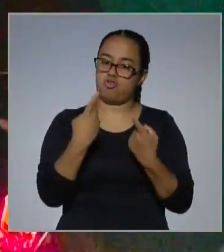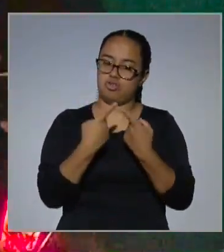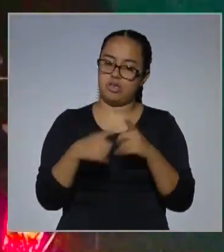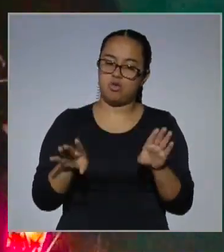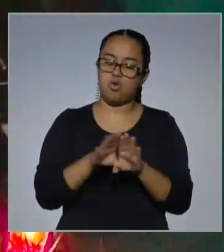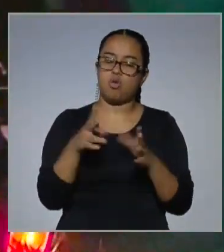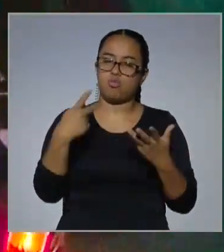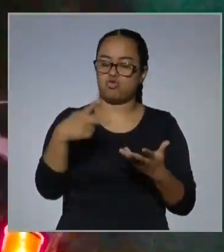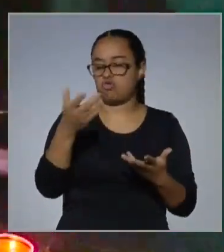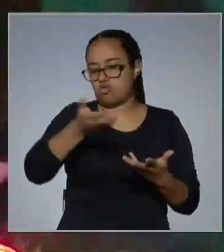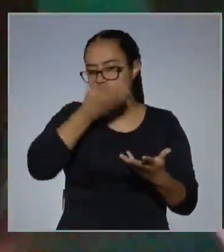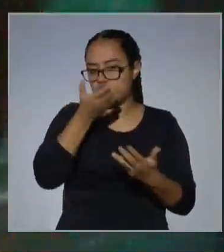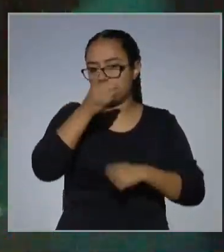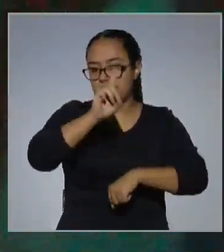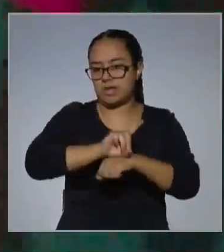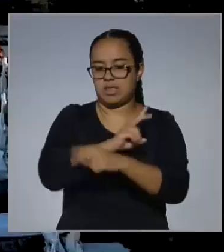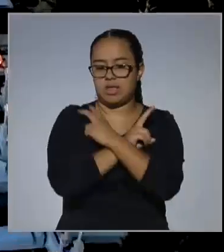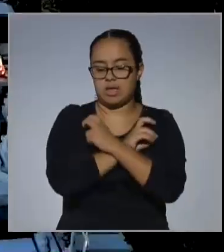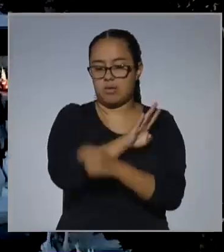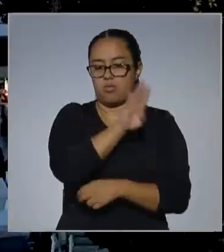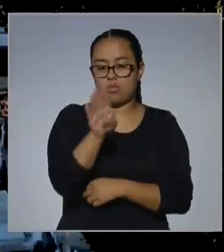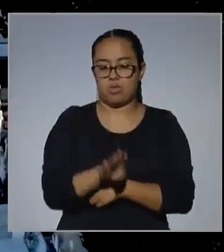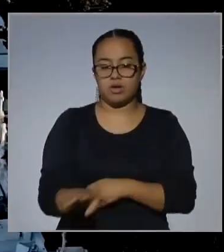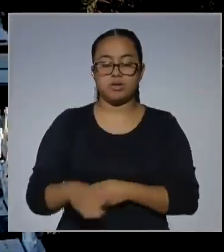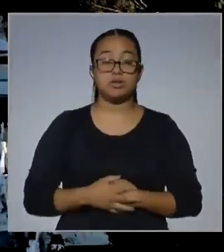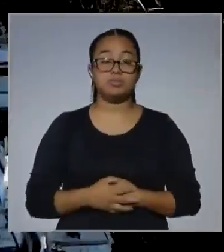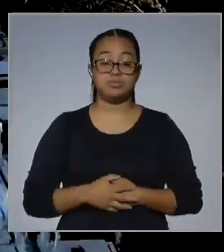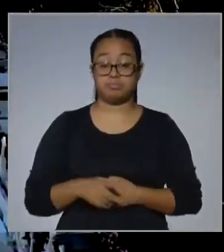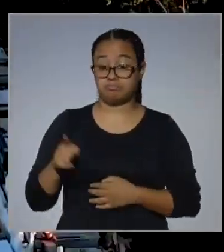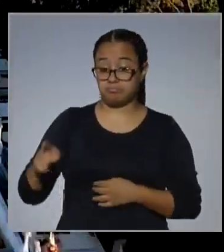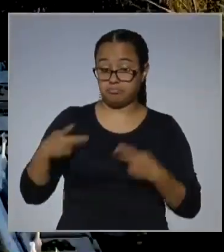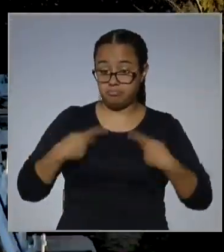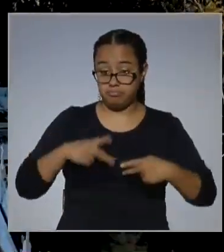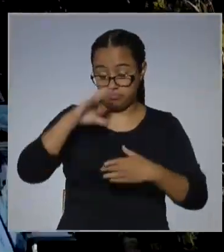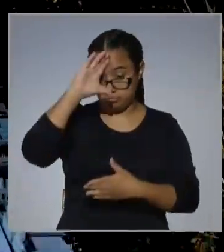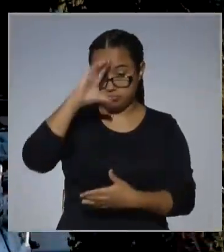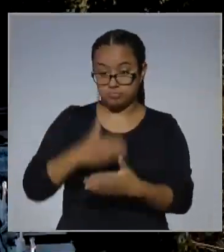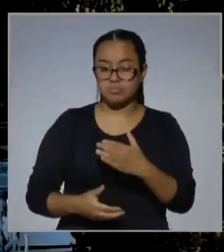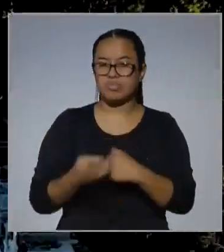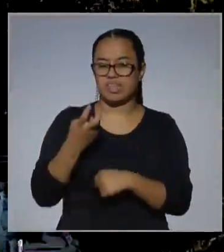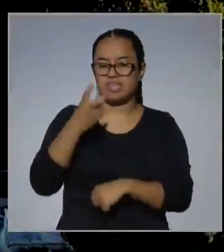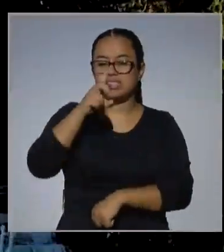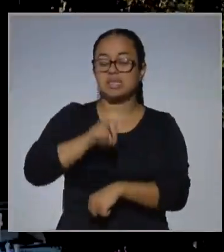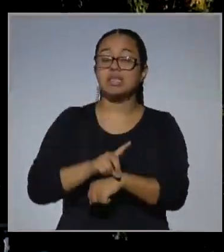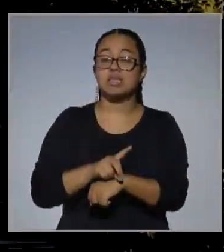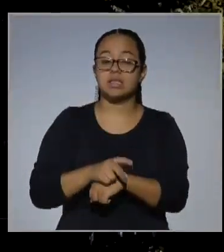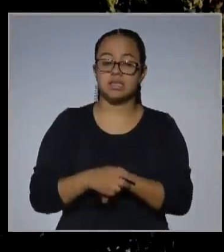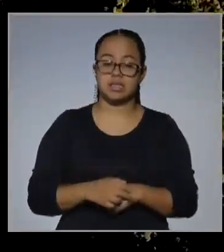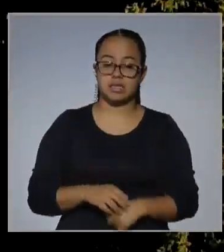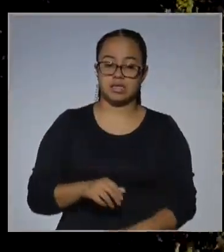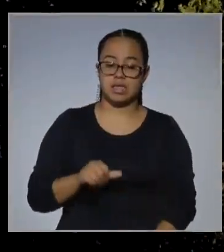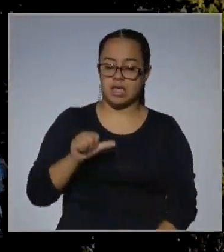cómo se celebra el Día de los Muertos. Los católicos tienen el día que se llama